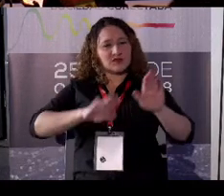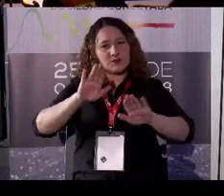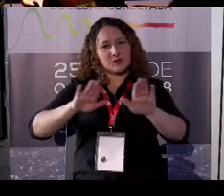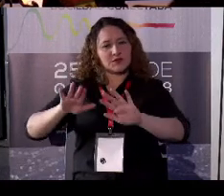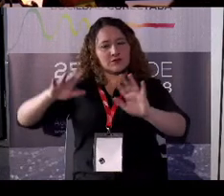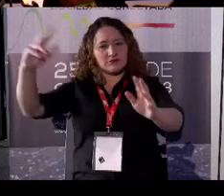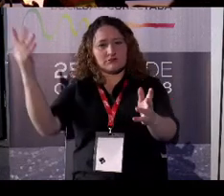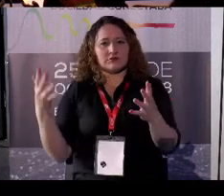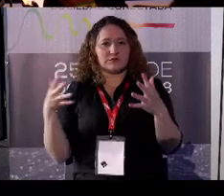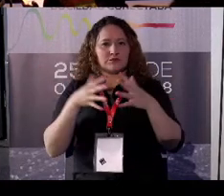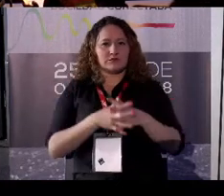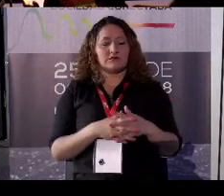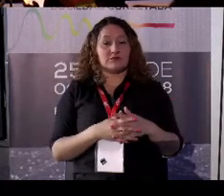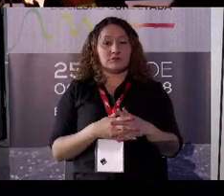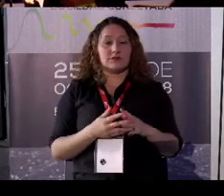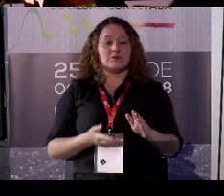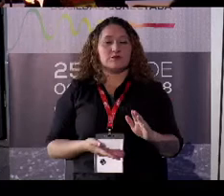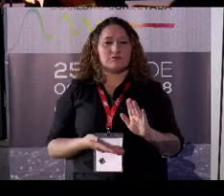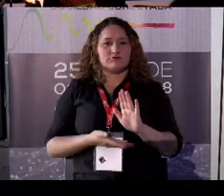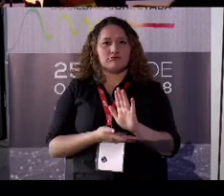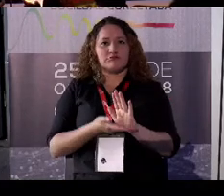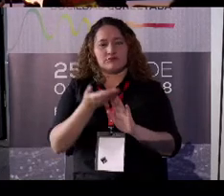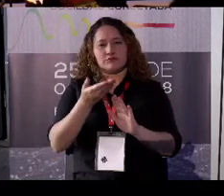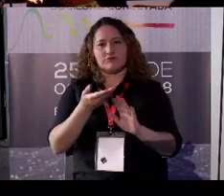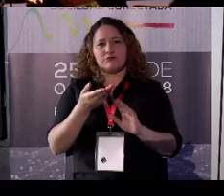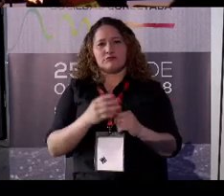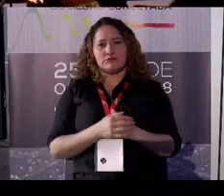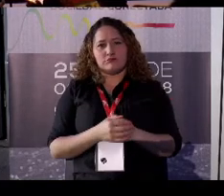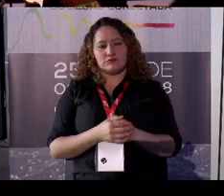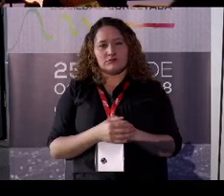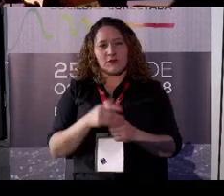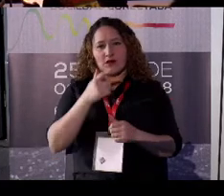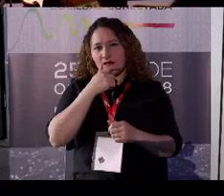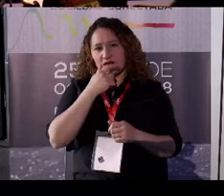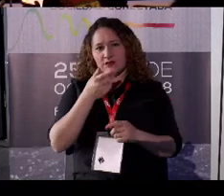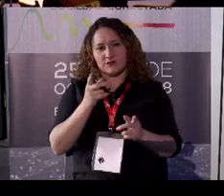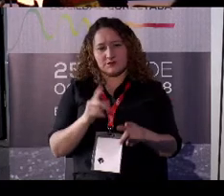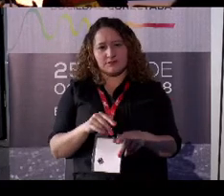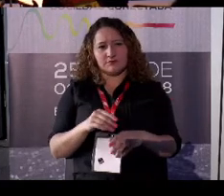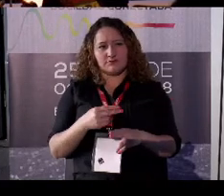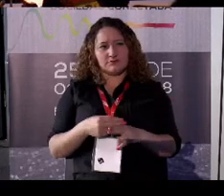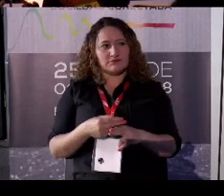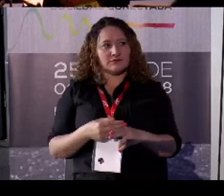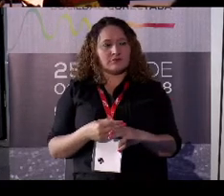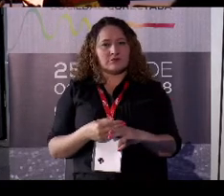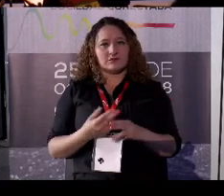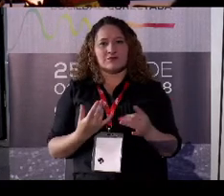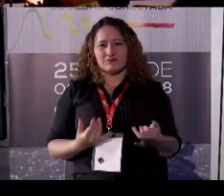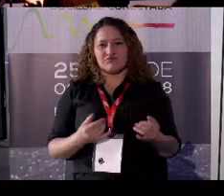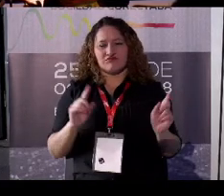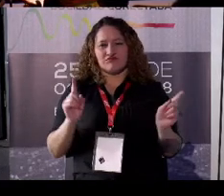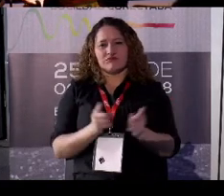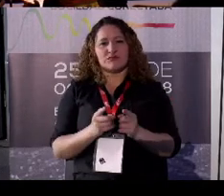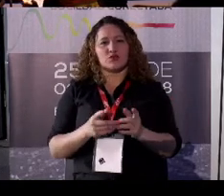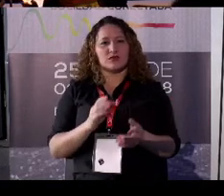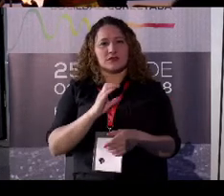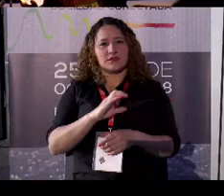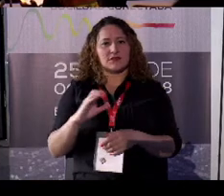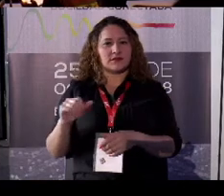combinatoria de reloj ascendente, o en inglés, Combinatorial Clock Auction, y ahora en adelante me voy a referir a ella como la